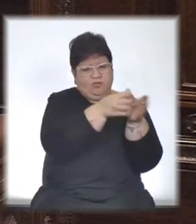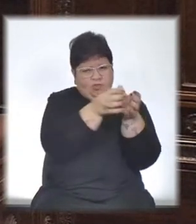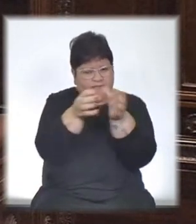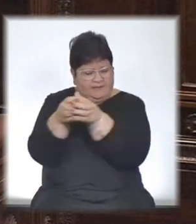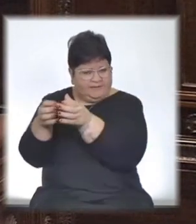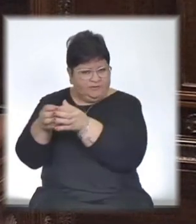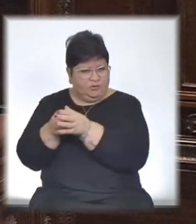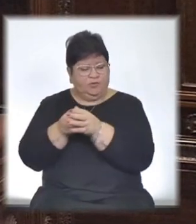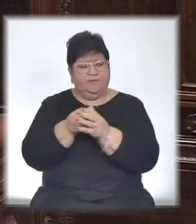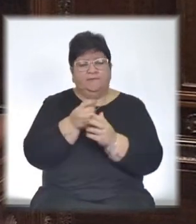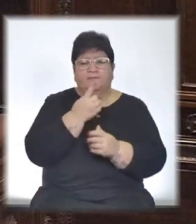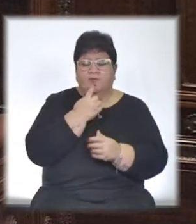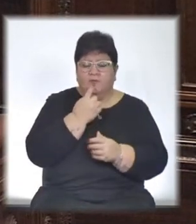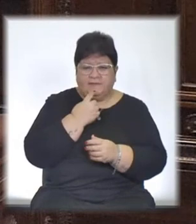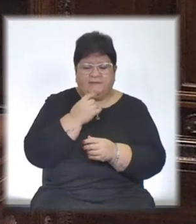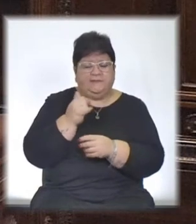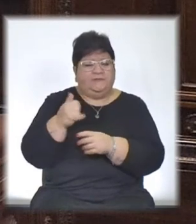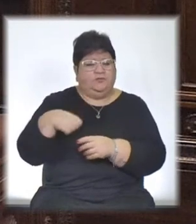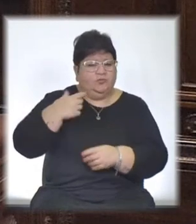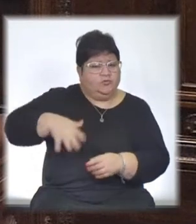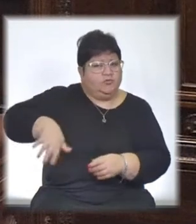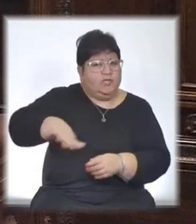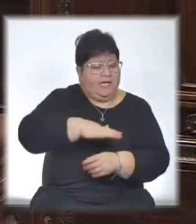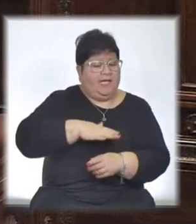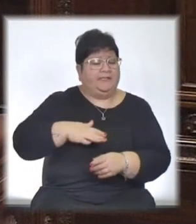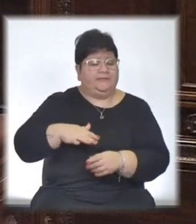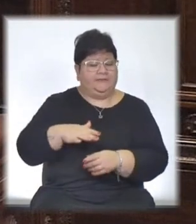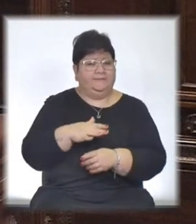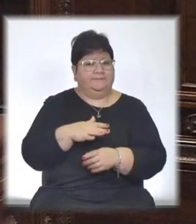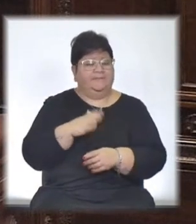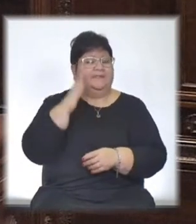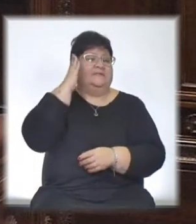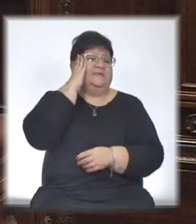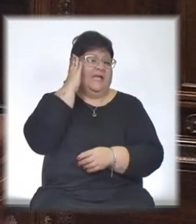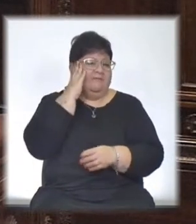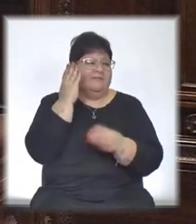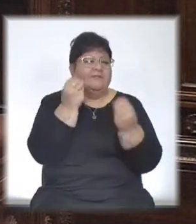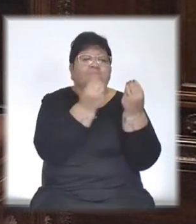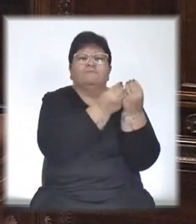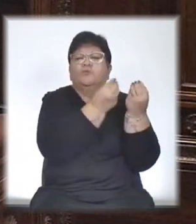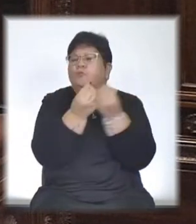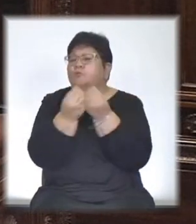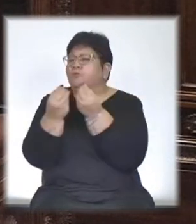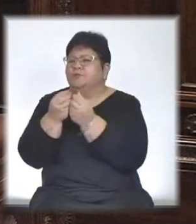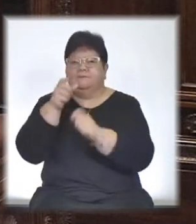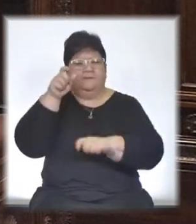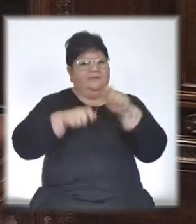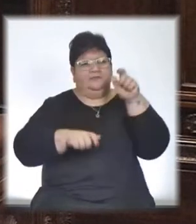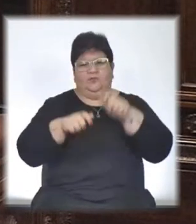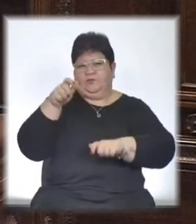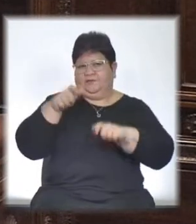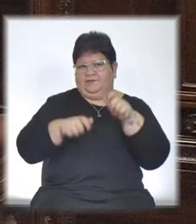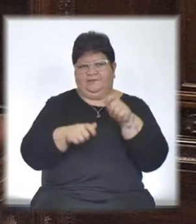al régimen elevan esa cifra sustancialmente, ya que no todos los casos fueron procesados por la